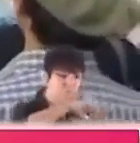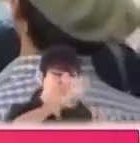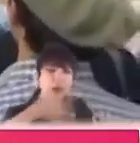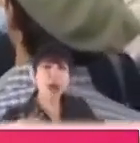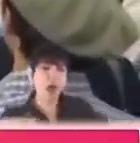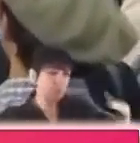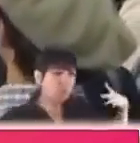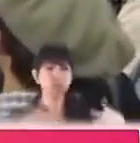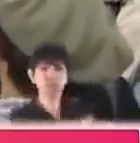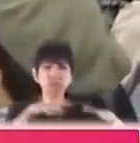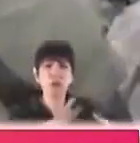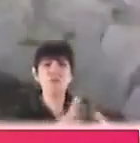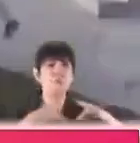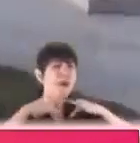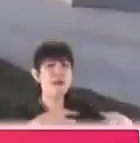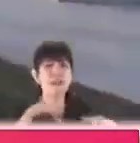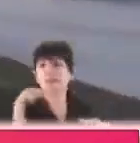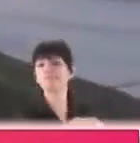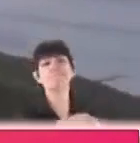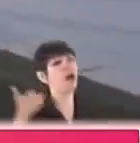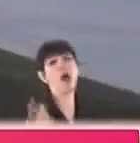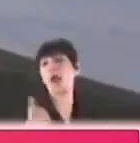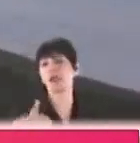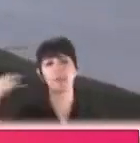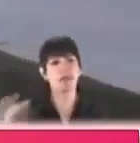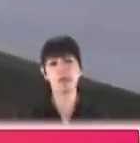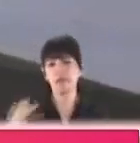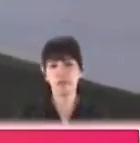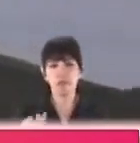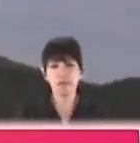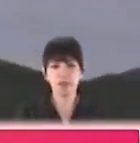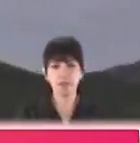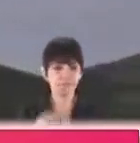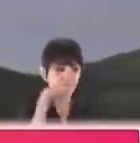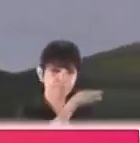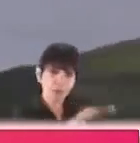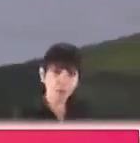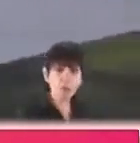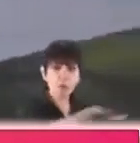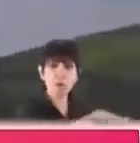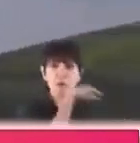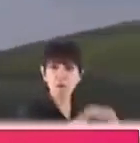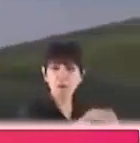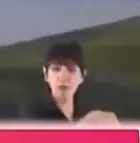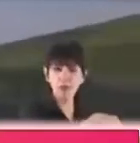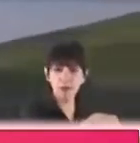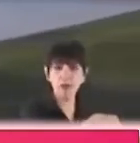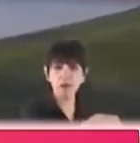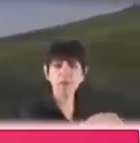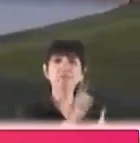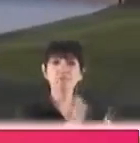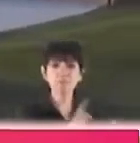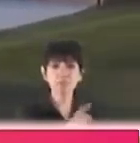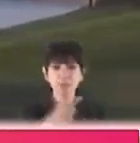particularidad. Eso fue emitido de manera conjunta, no como tratado. Hubo algunos vericuetos legales que son de sospechosa intención. Entonces,